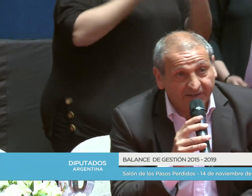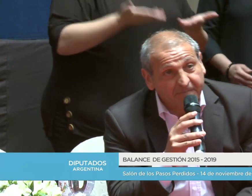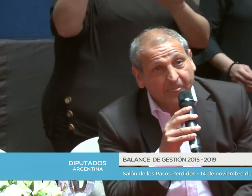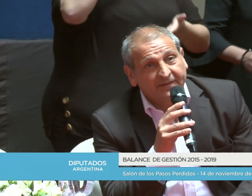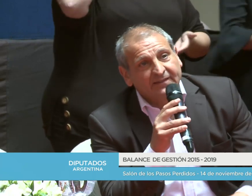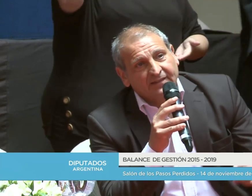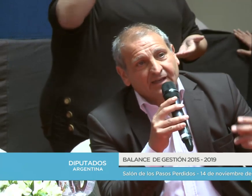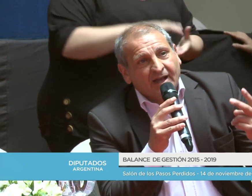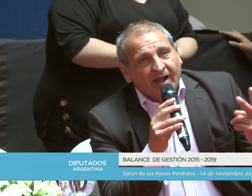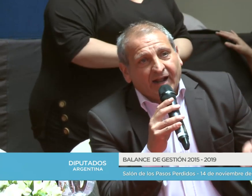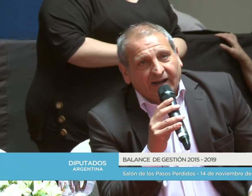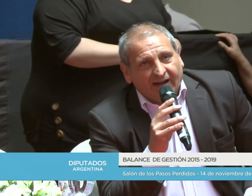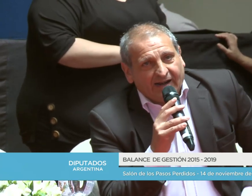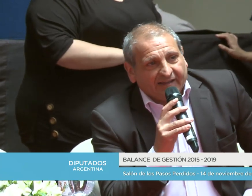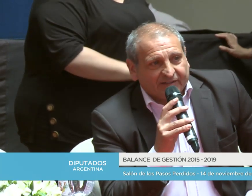a Emilio.